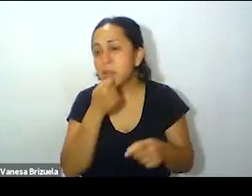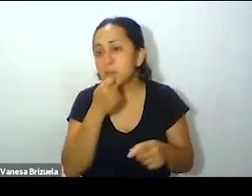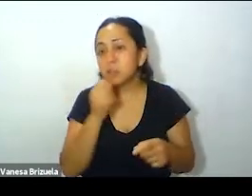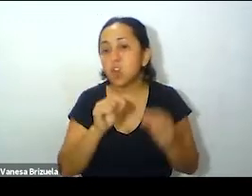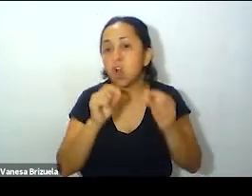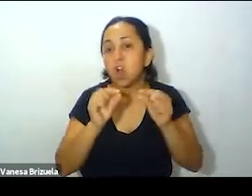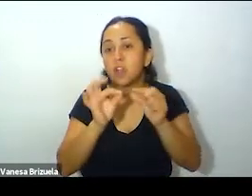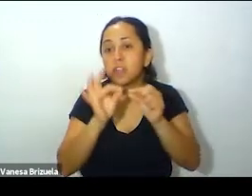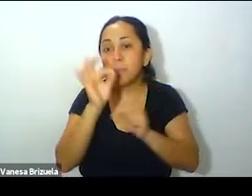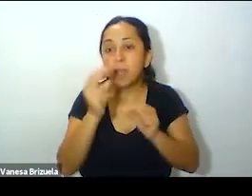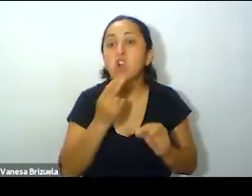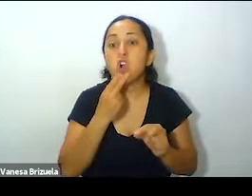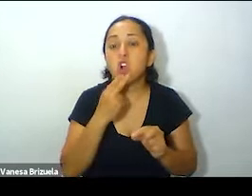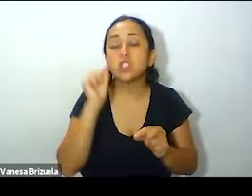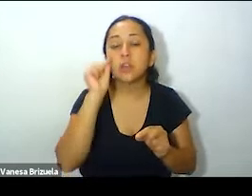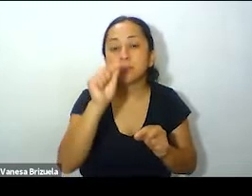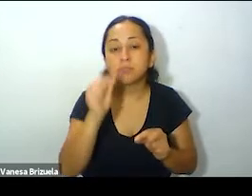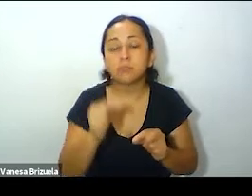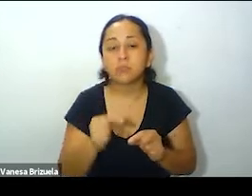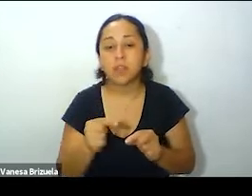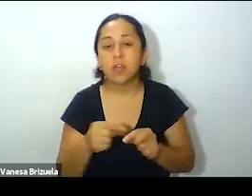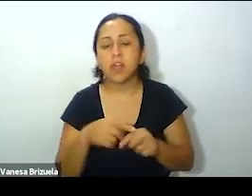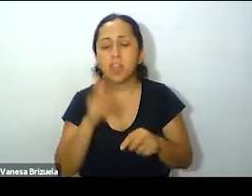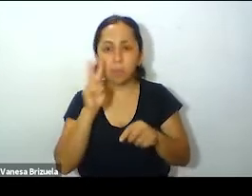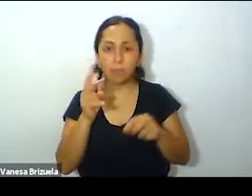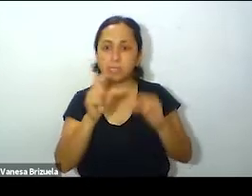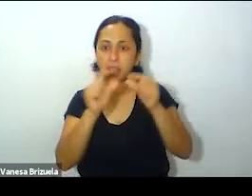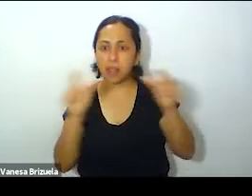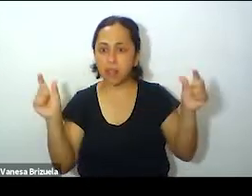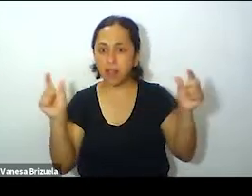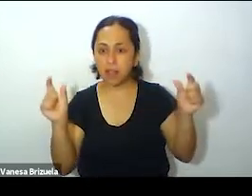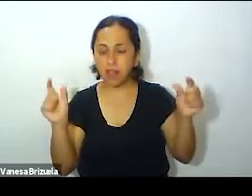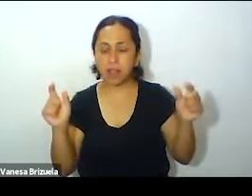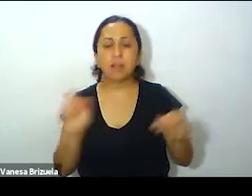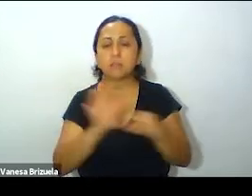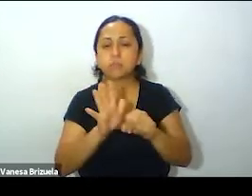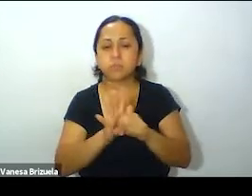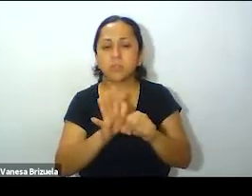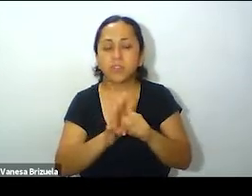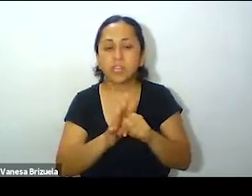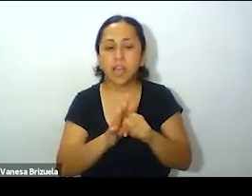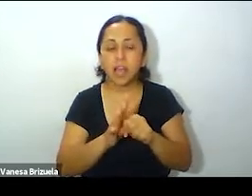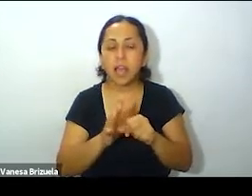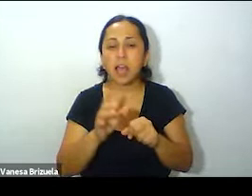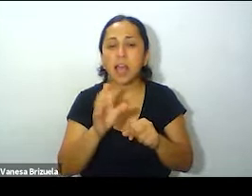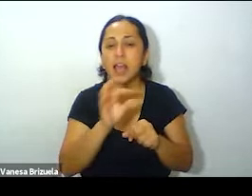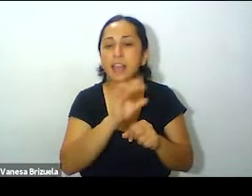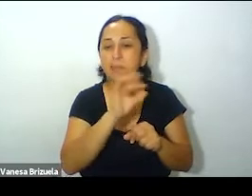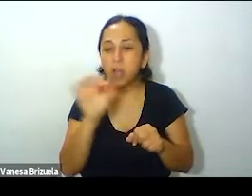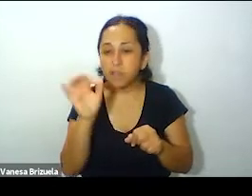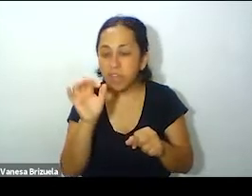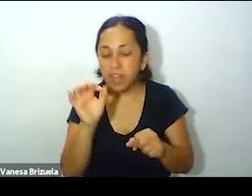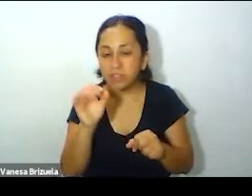en tamaño 11 y le cambio la tipografía, y de repente el texto parece más largo, No, eso significa que la caja de